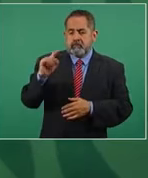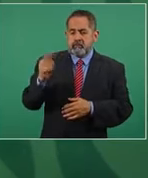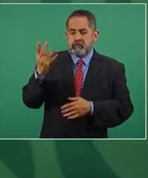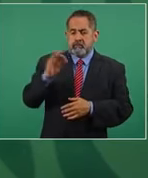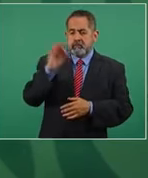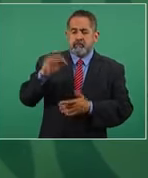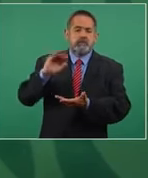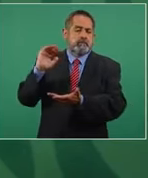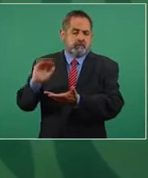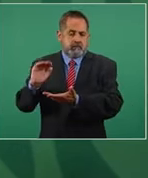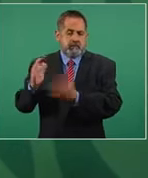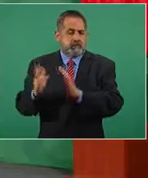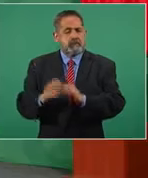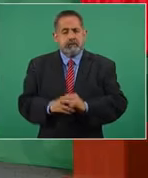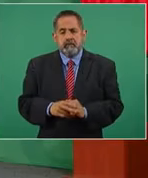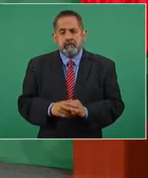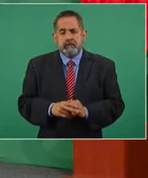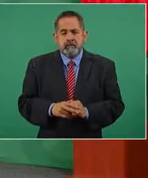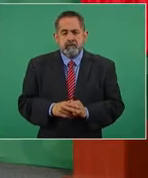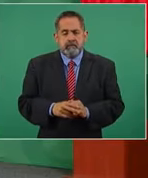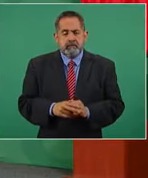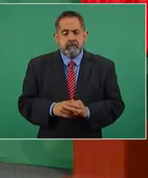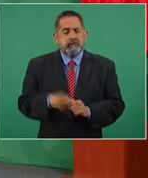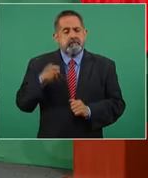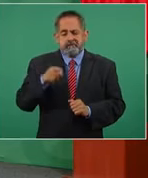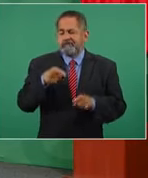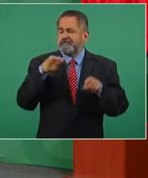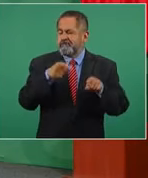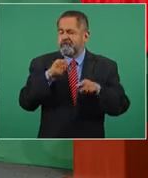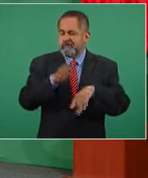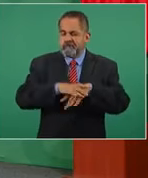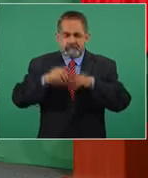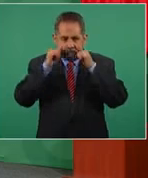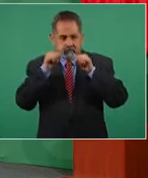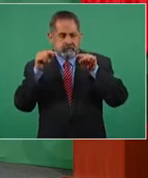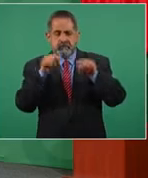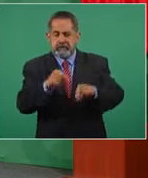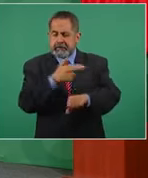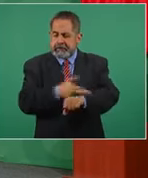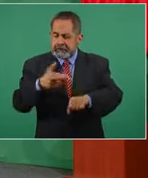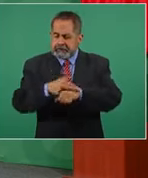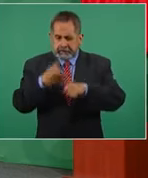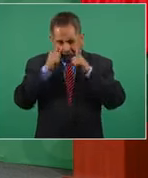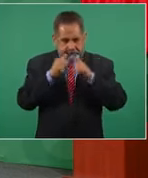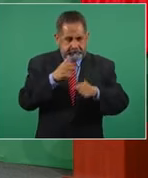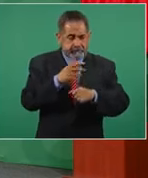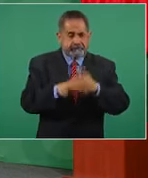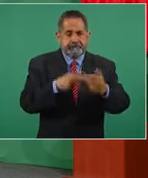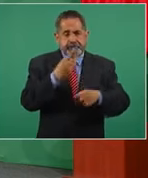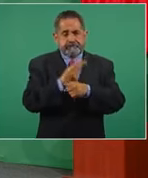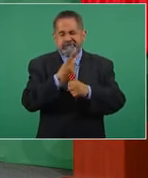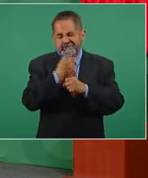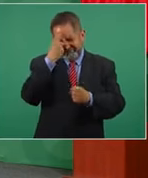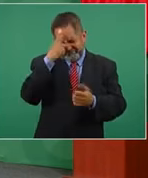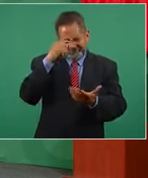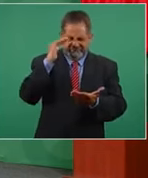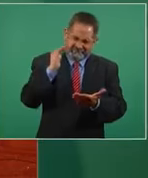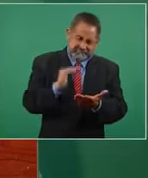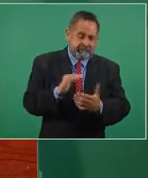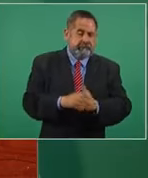0.4%. Ahí haremos más acciones precisamente para bajar este delito.